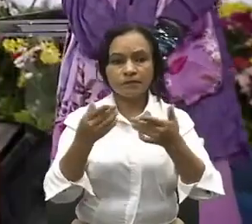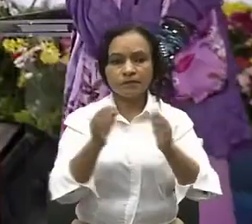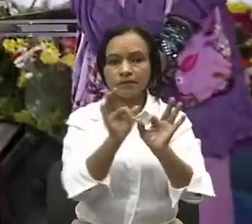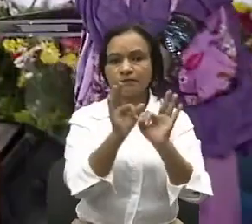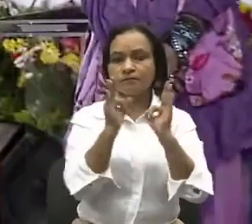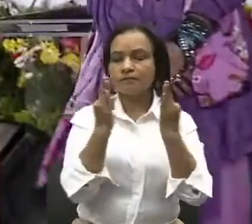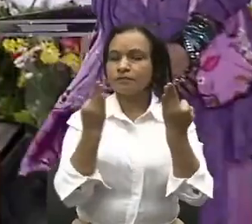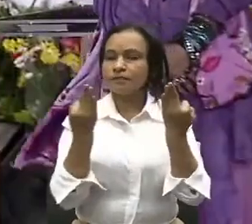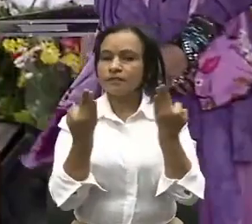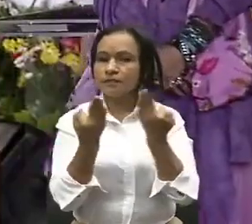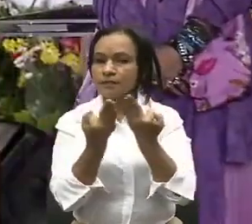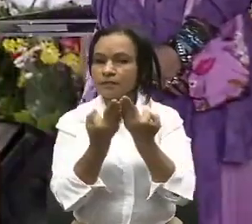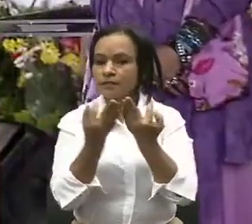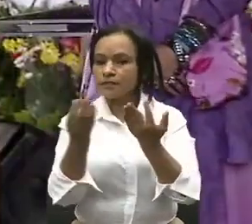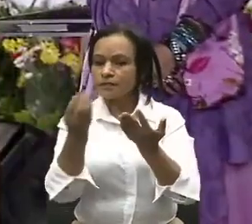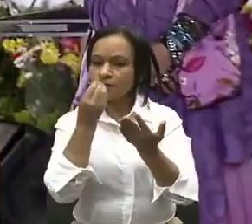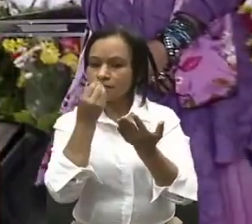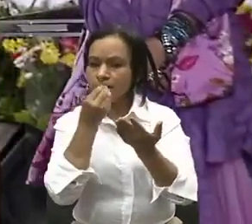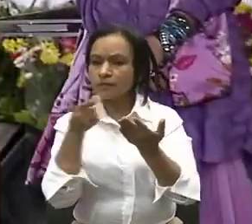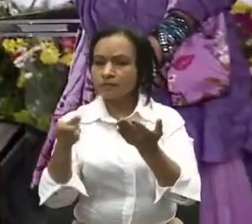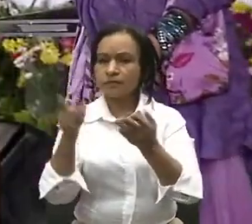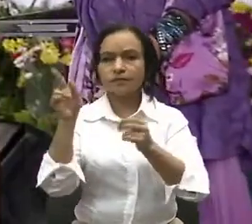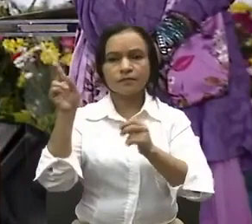familias venezolanas.